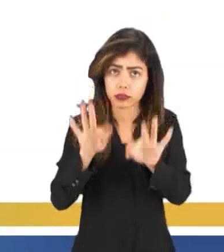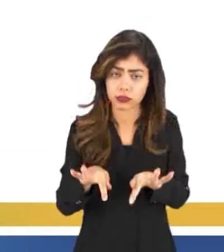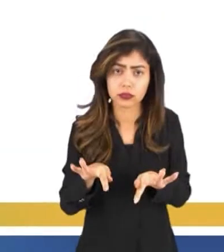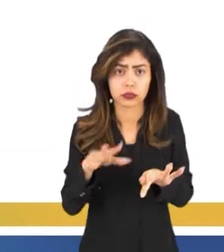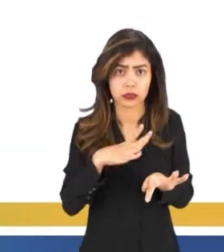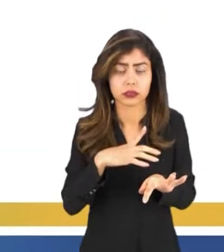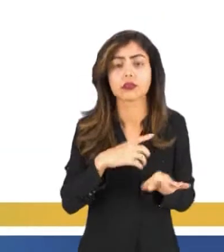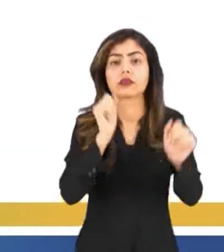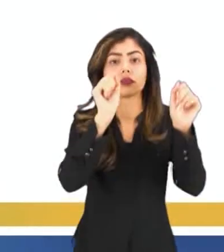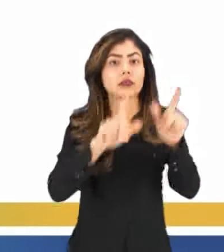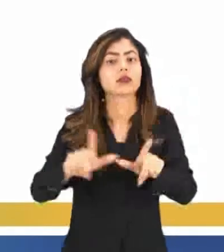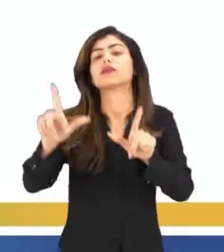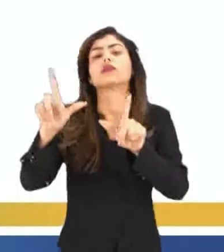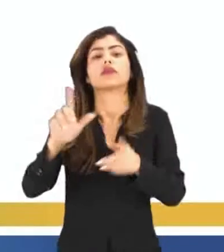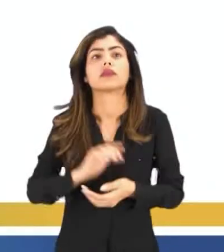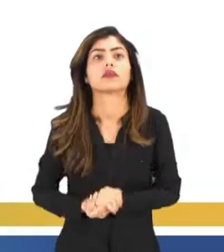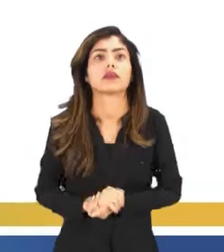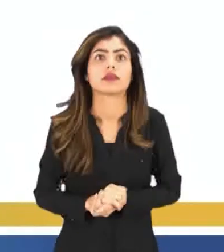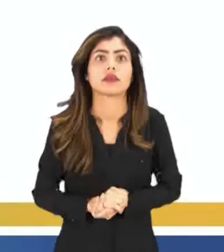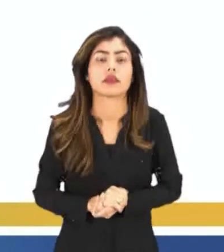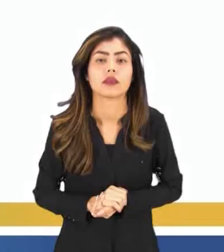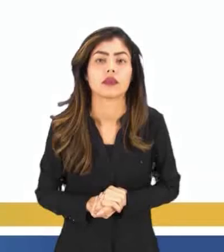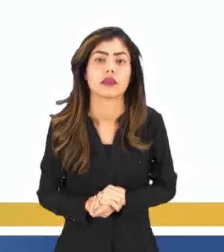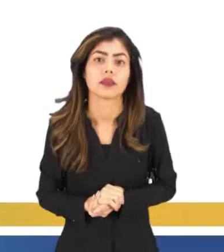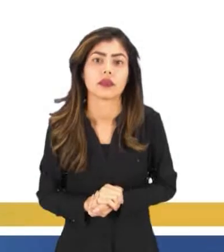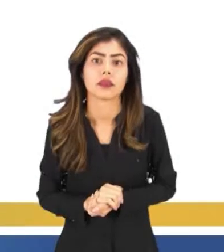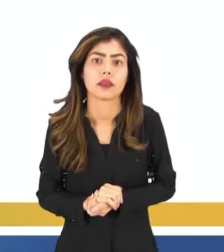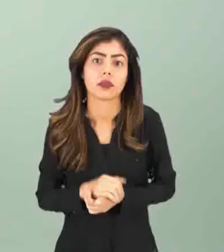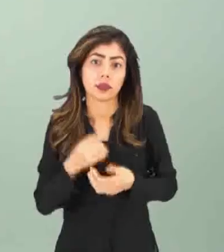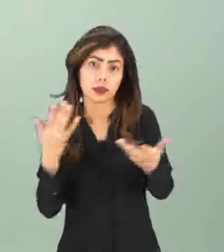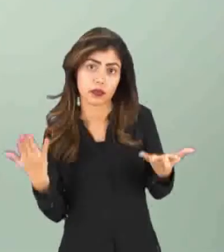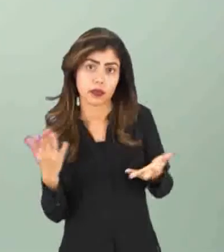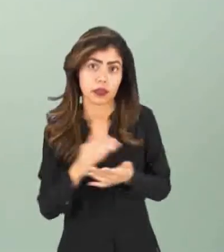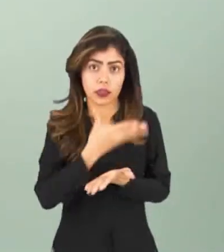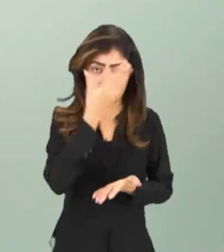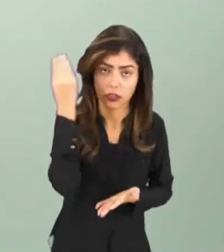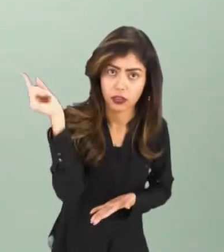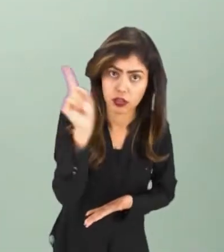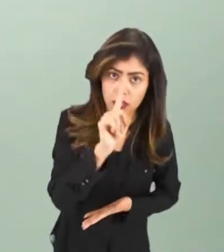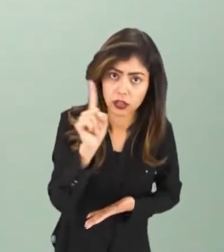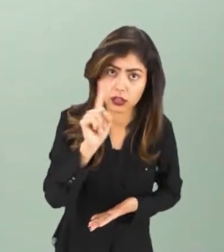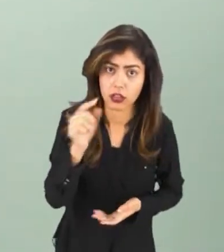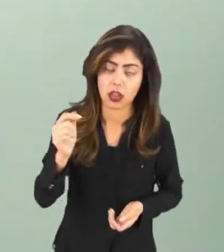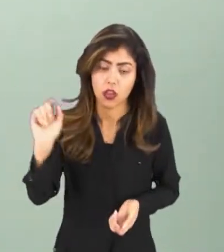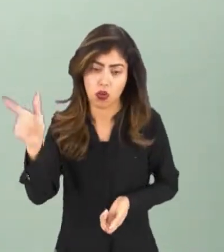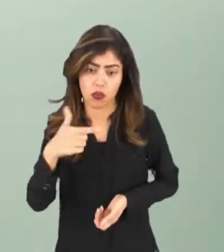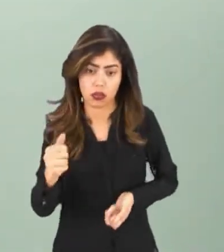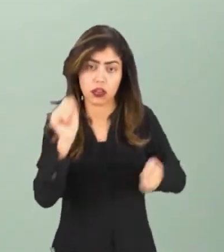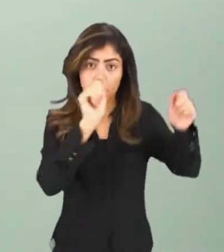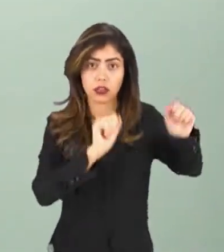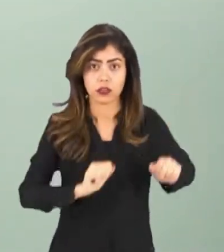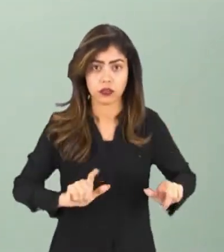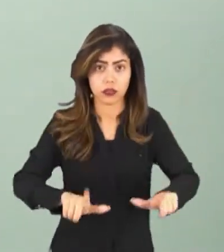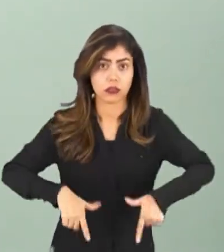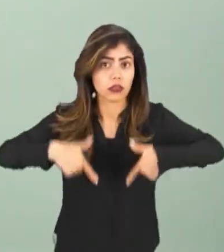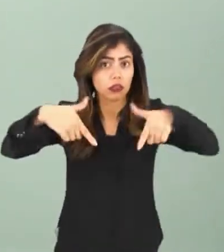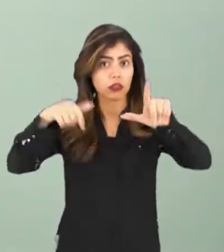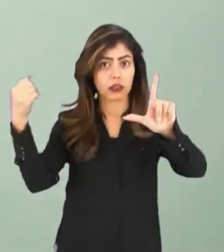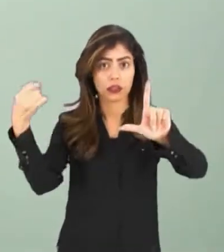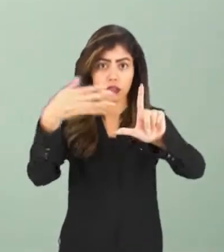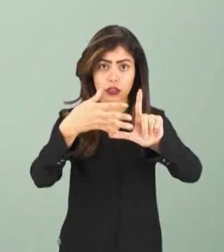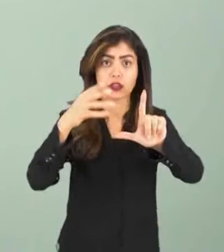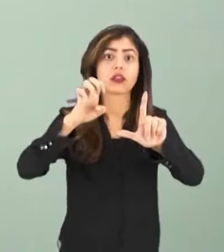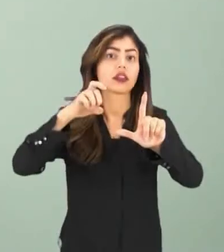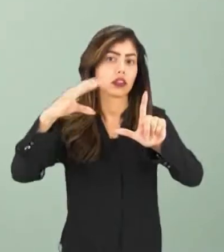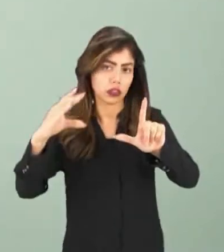así 26 pueden acompañar las consideraciones finales no slice entonces 2011 es que es